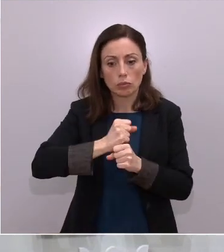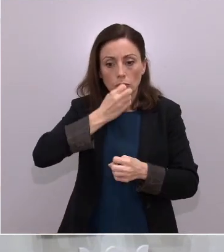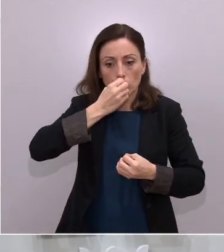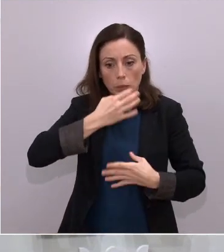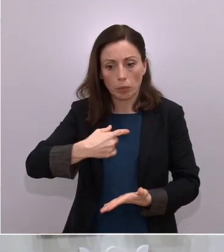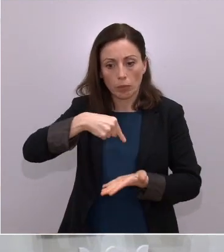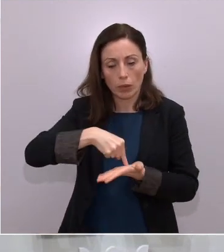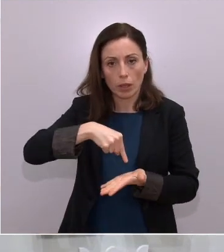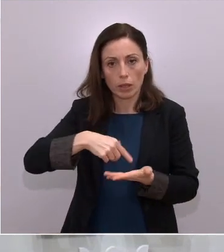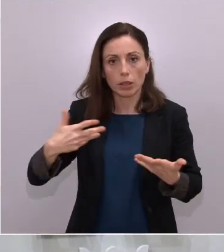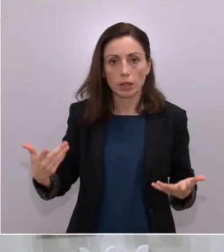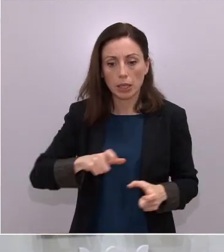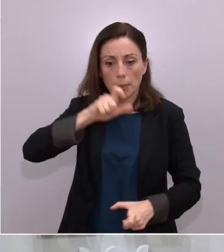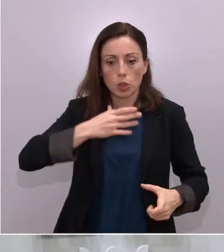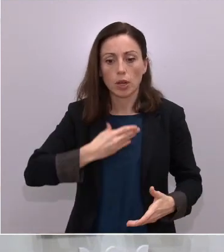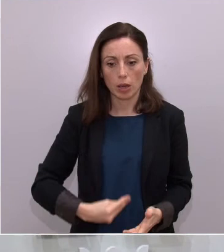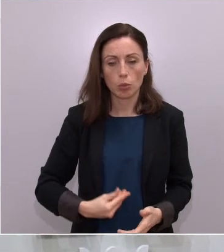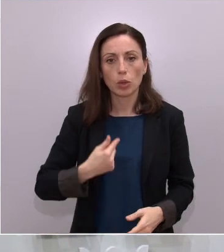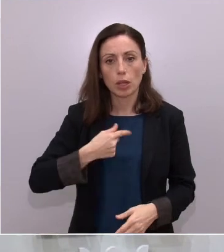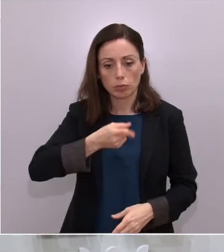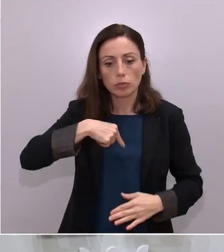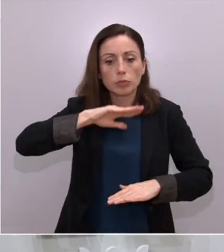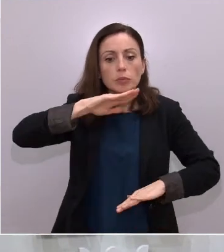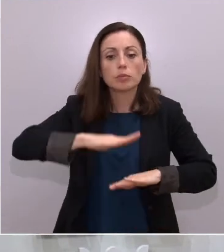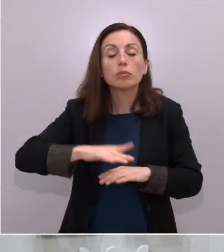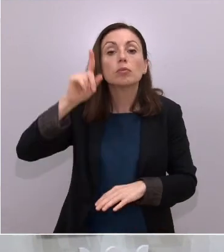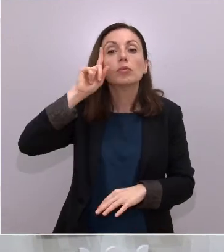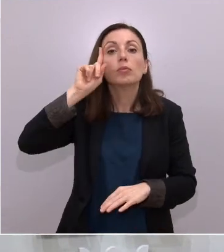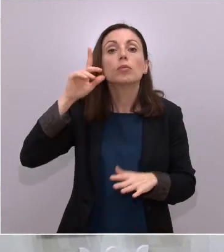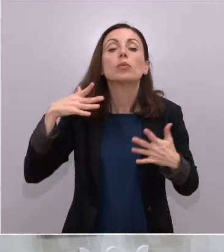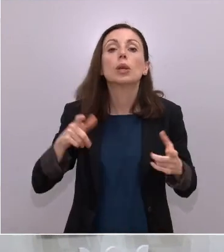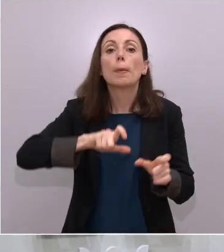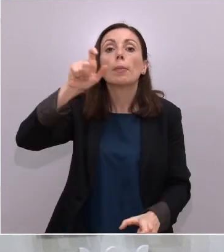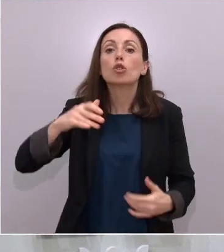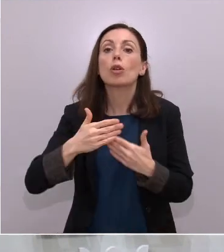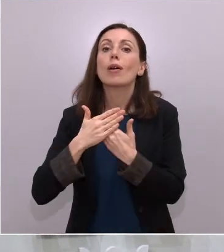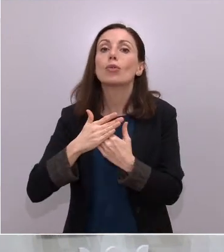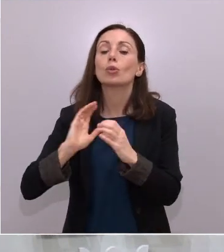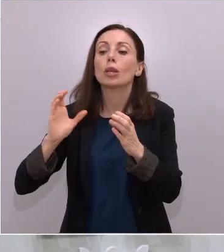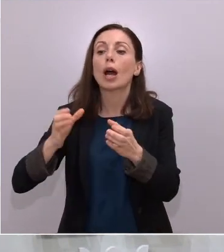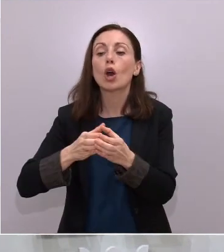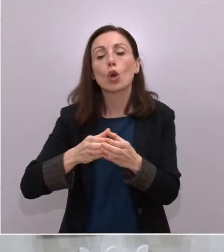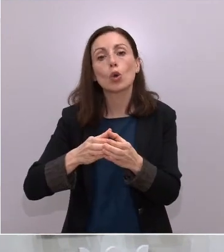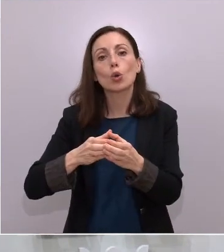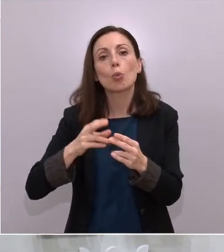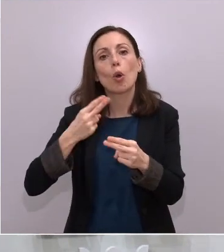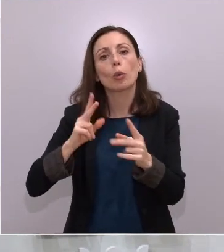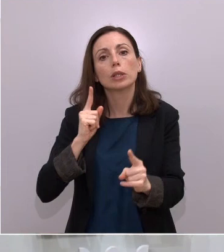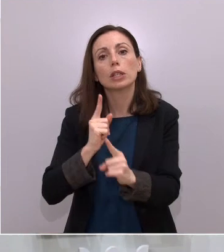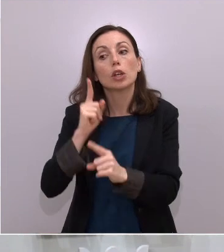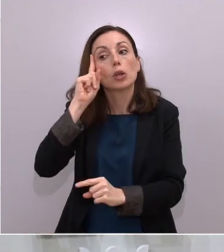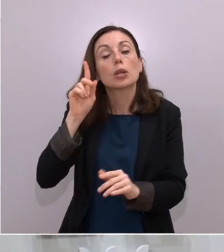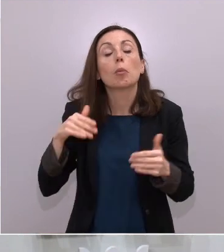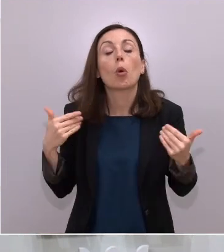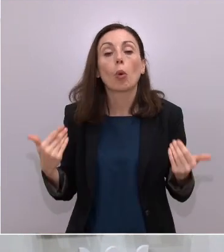exigen el 1,5 millones de murcianos. Lo que no sabemos es cuál es la voluntad de la oposición. No sabemos cómo encaja